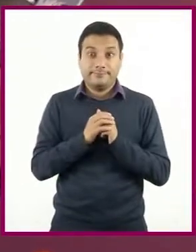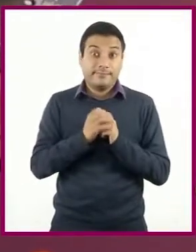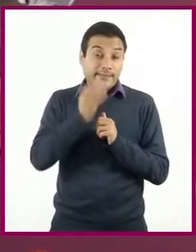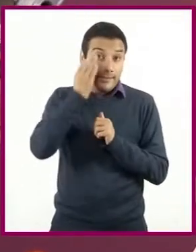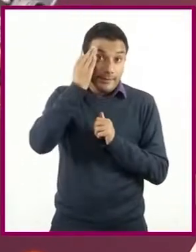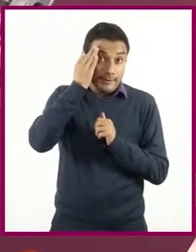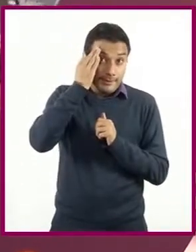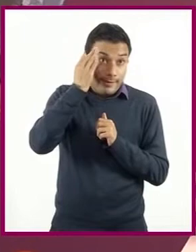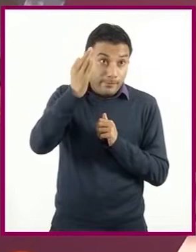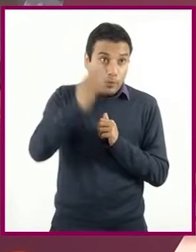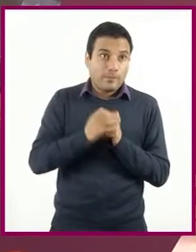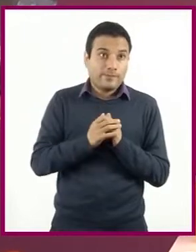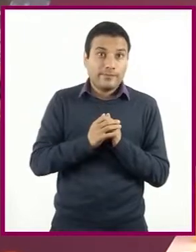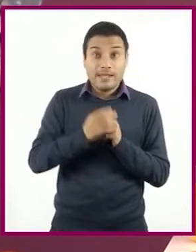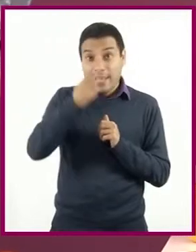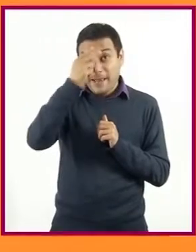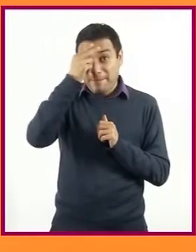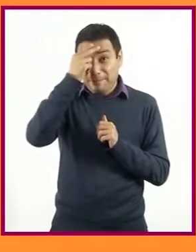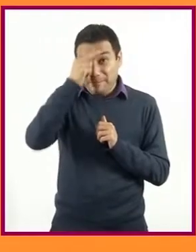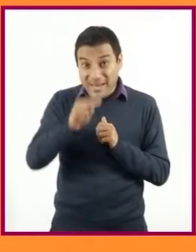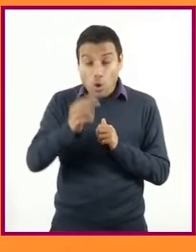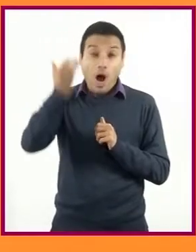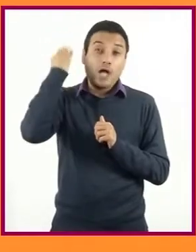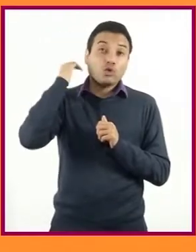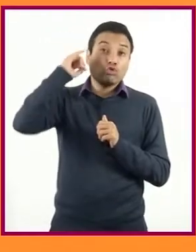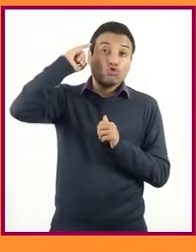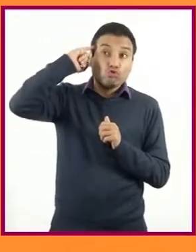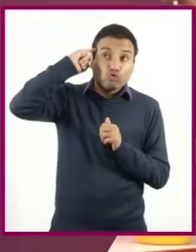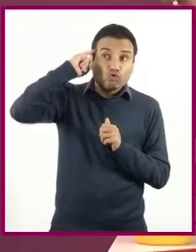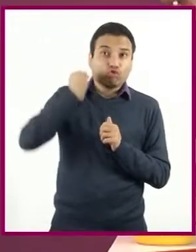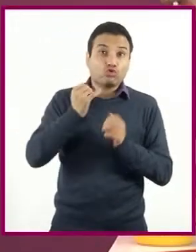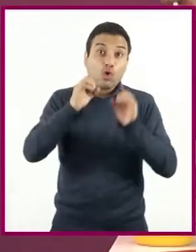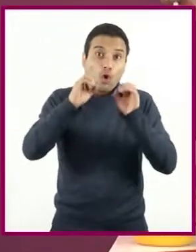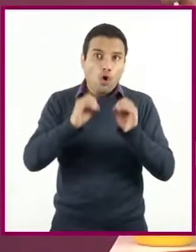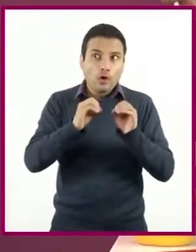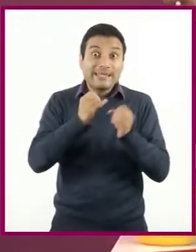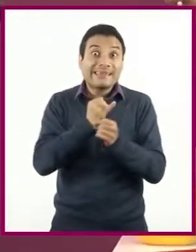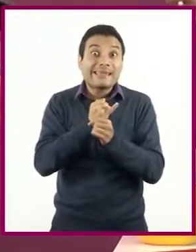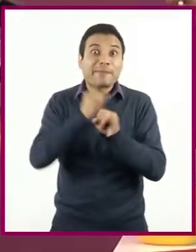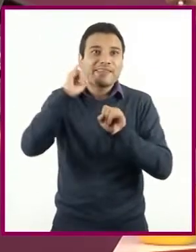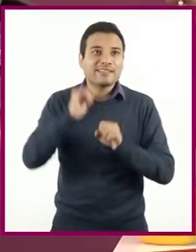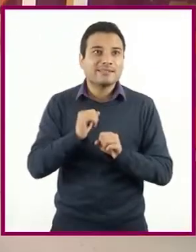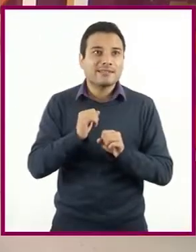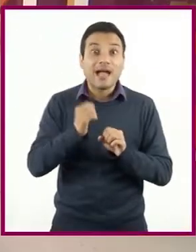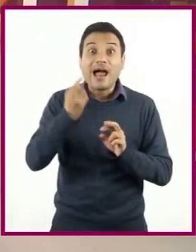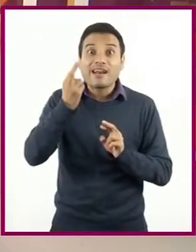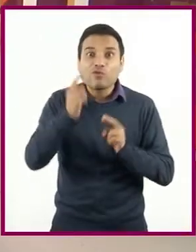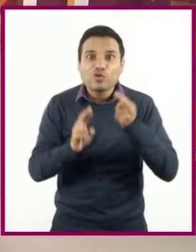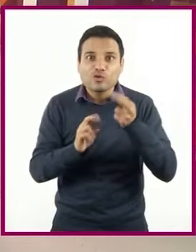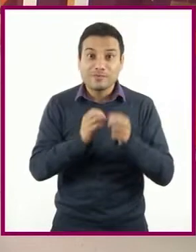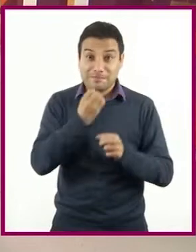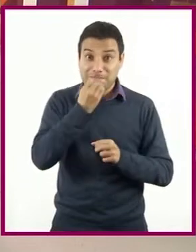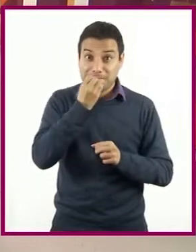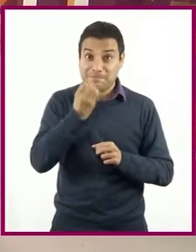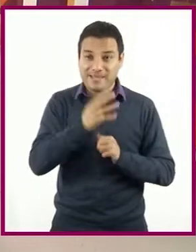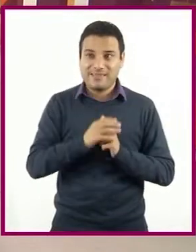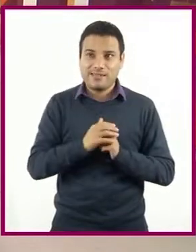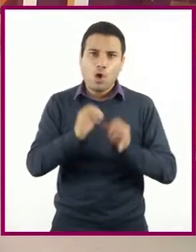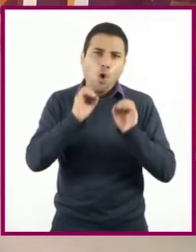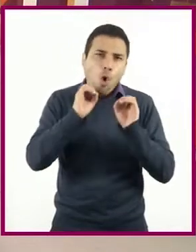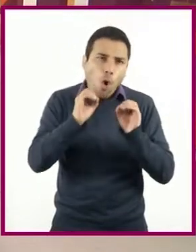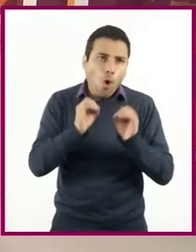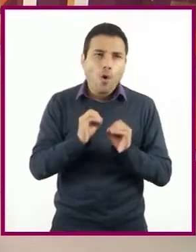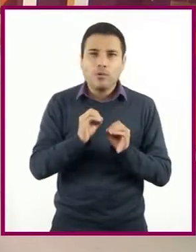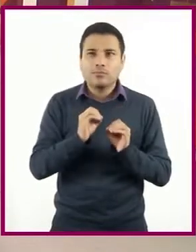como la del México prehispánico o la de la independencia, la de la revolución, ¿sí?, o en un acontecimiento